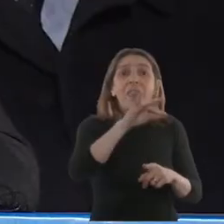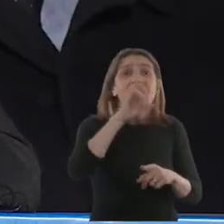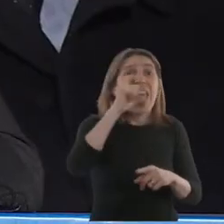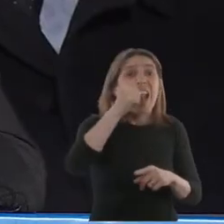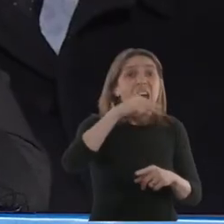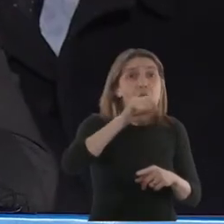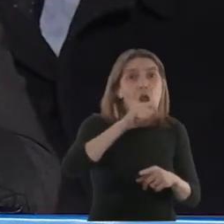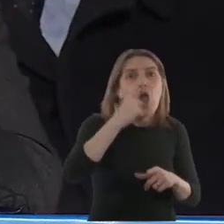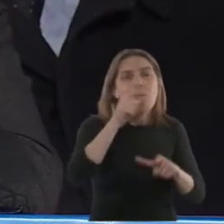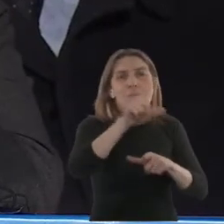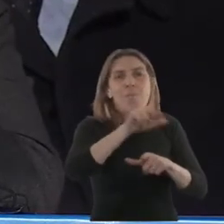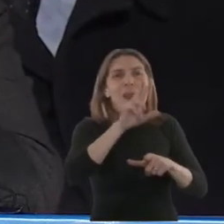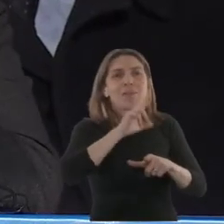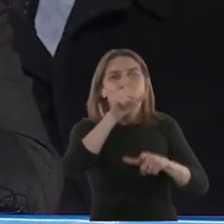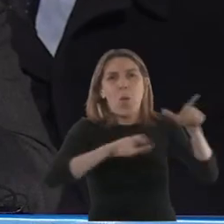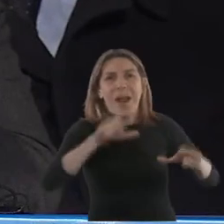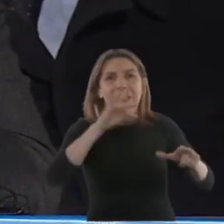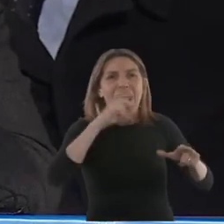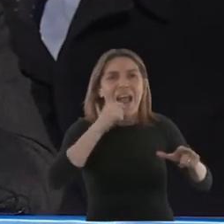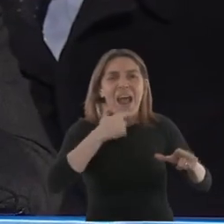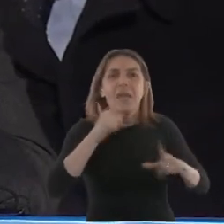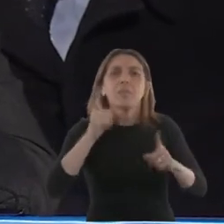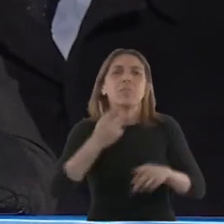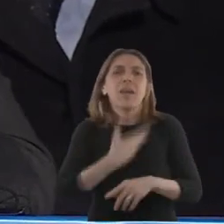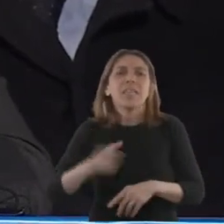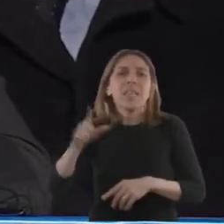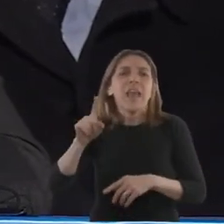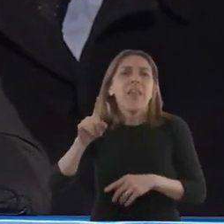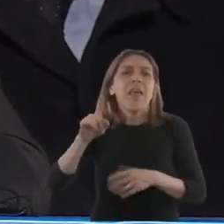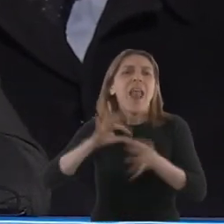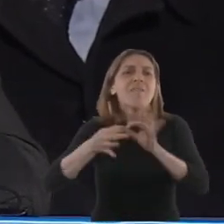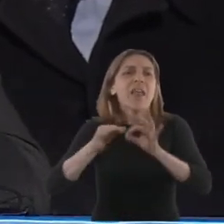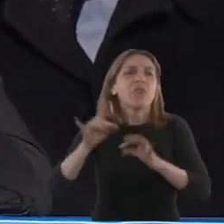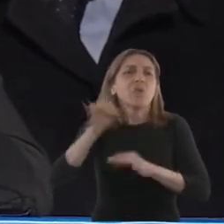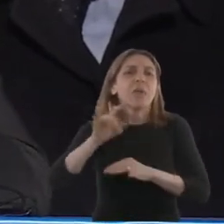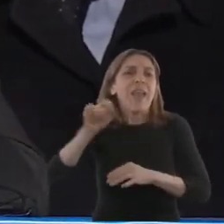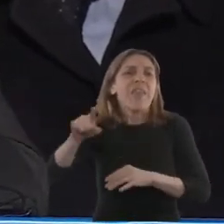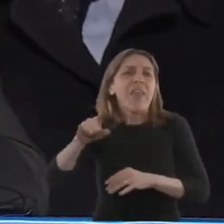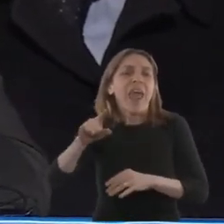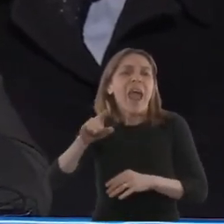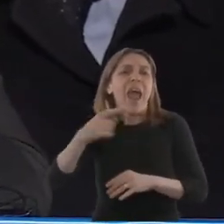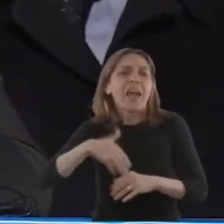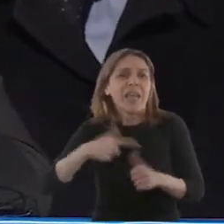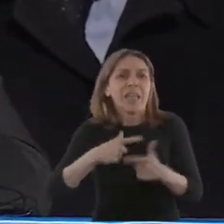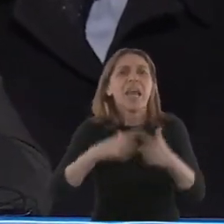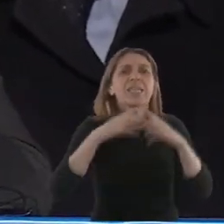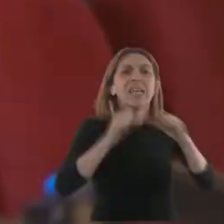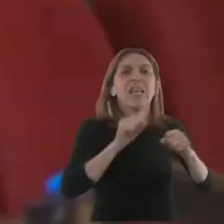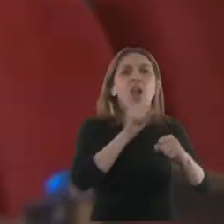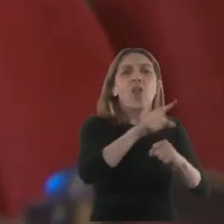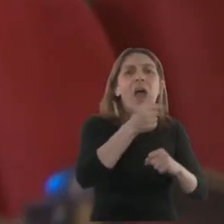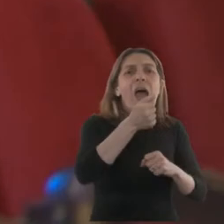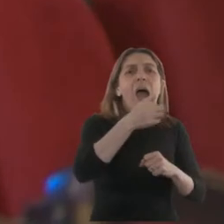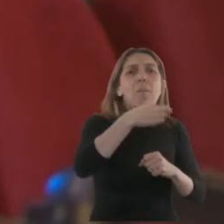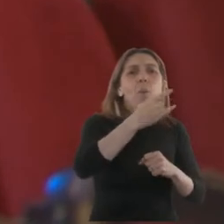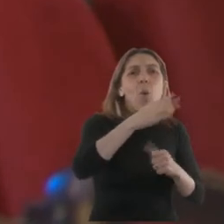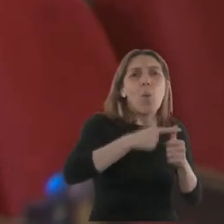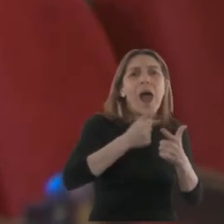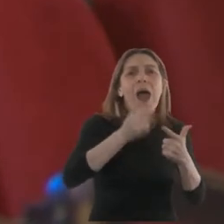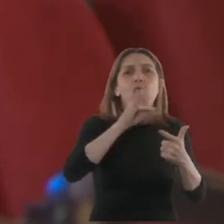decanas, presidente de la Federación Universitaria Argentina, señores secretarios generales de APUBA y de ADUBA,